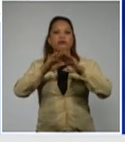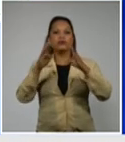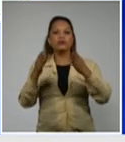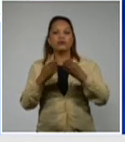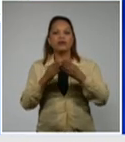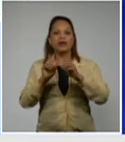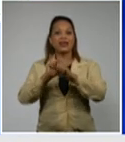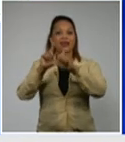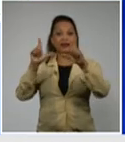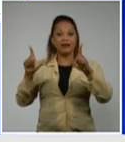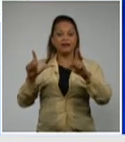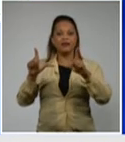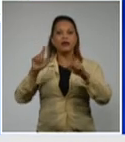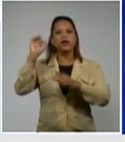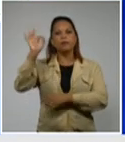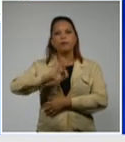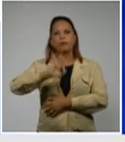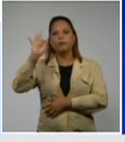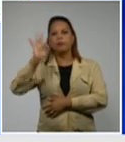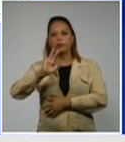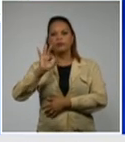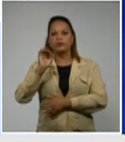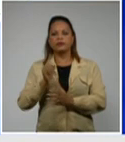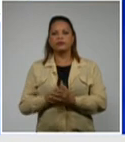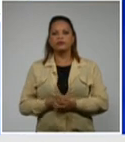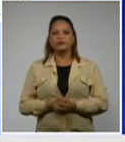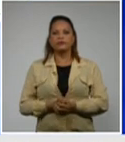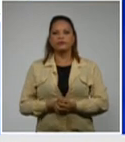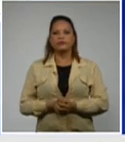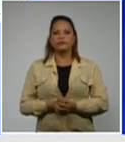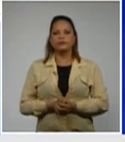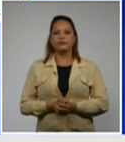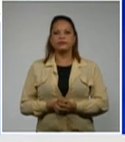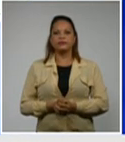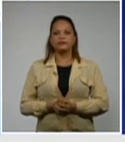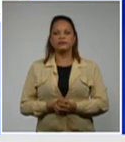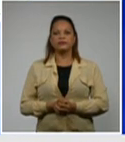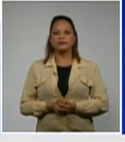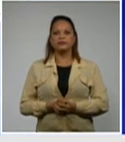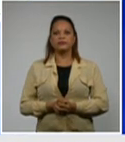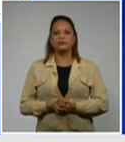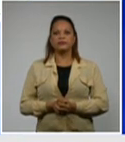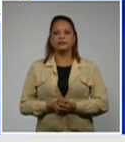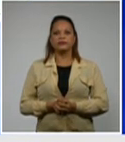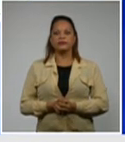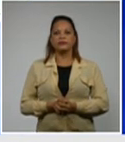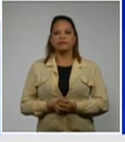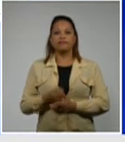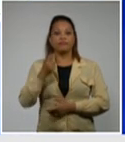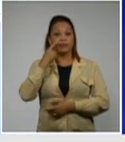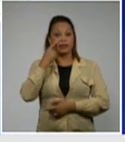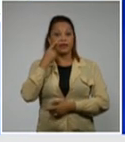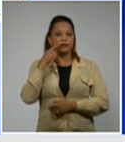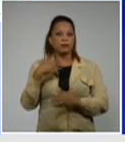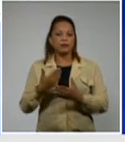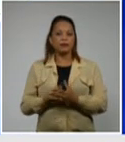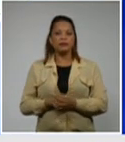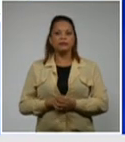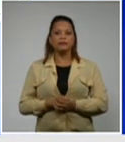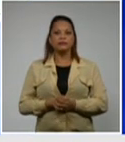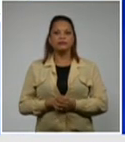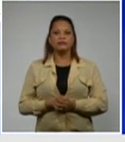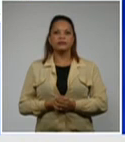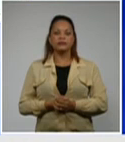gráfico la tasa de incidencia. Como ustedes ven, con una, no podemos hablar